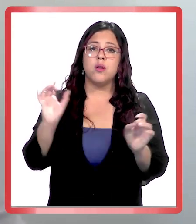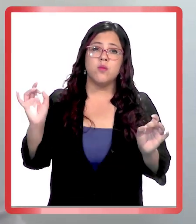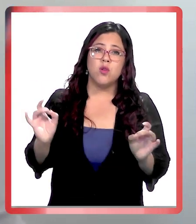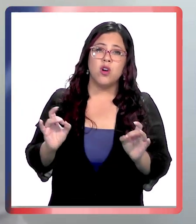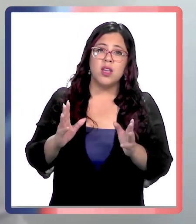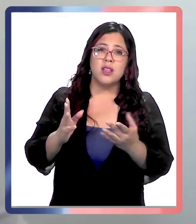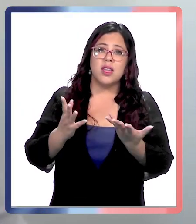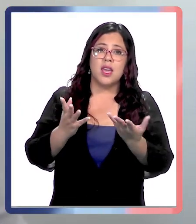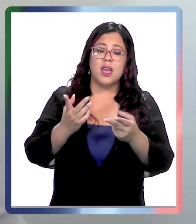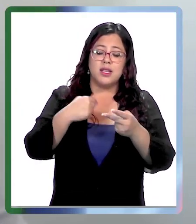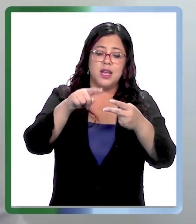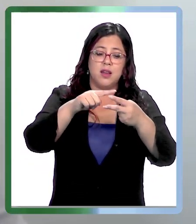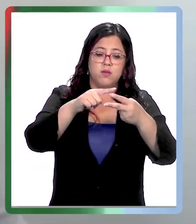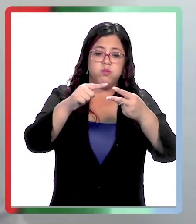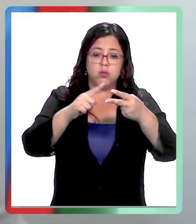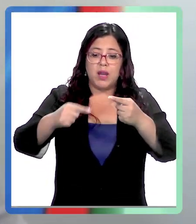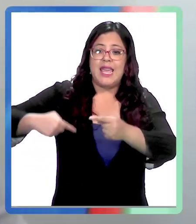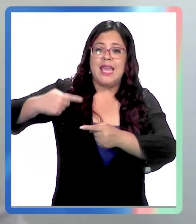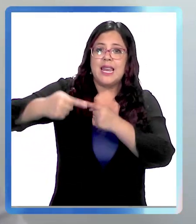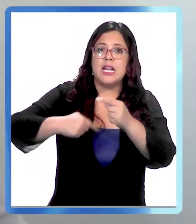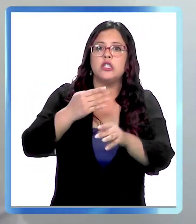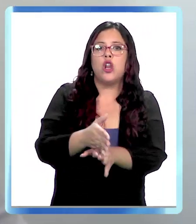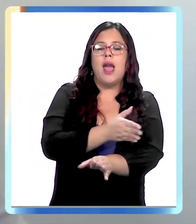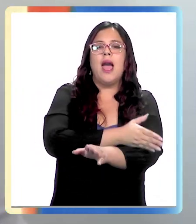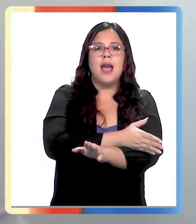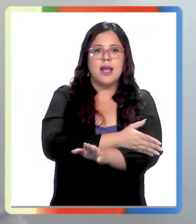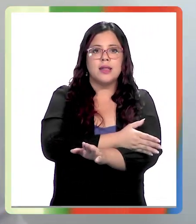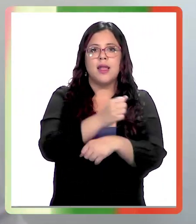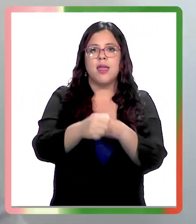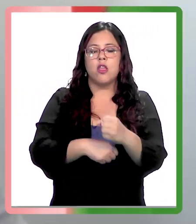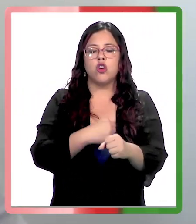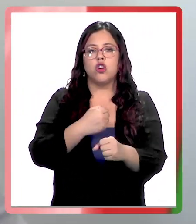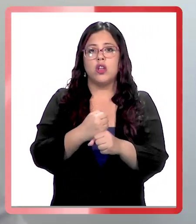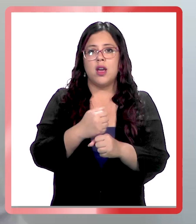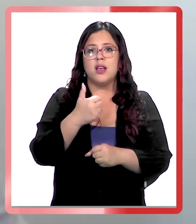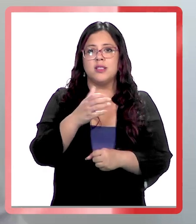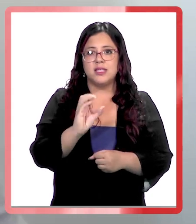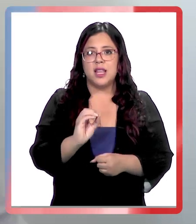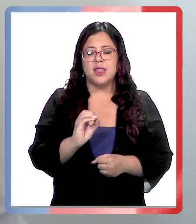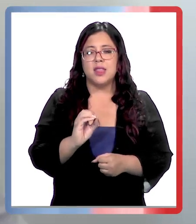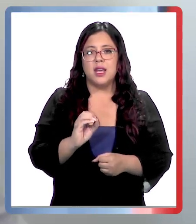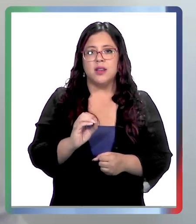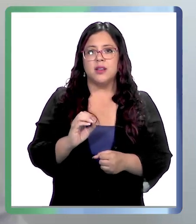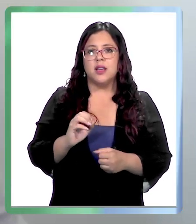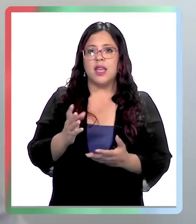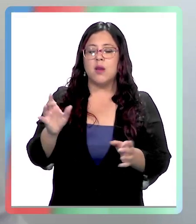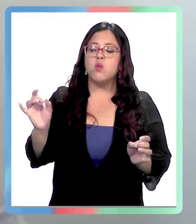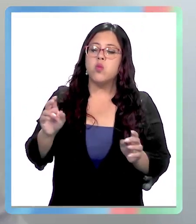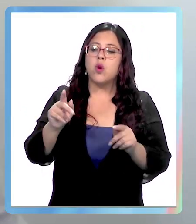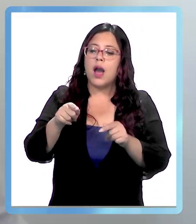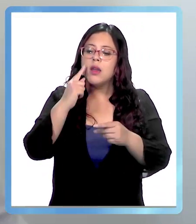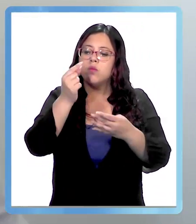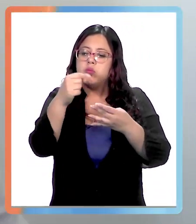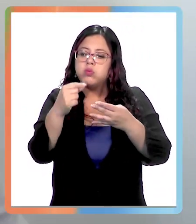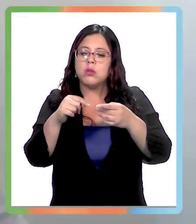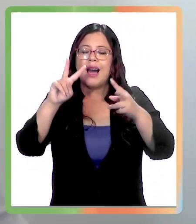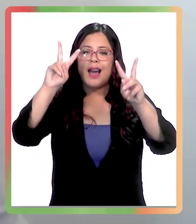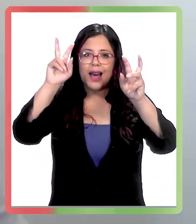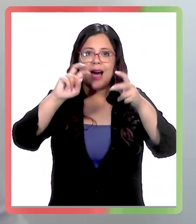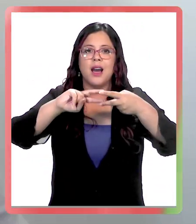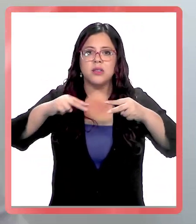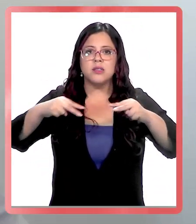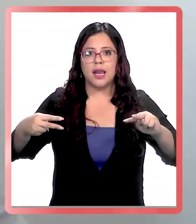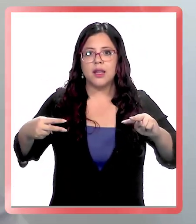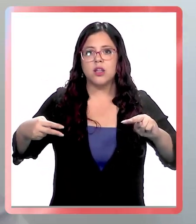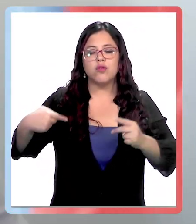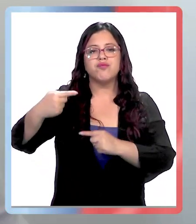la generación anterior. Por lo tanto, si mi padre tuvo un cáncer a los 60 años,